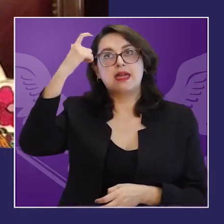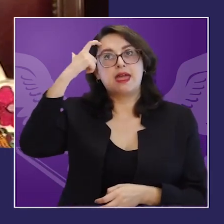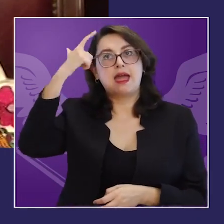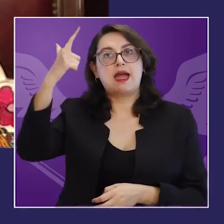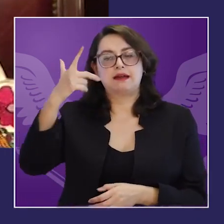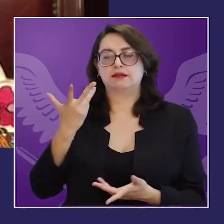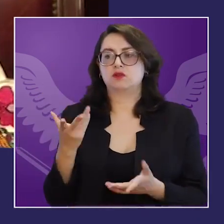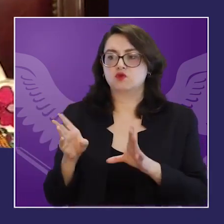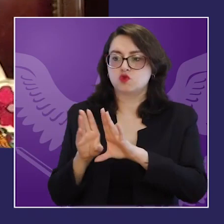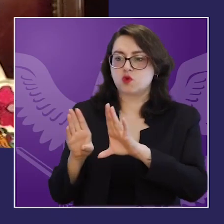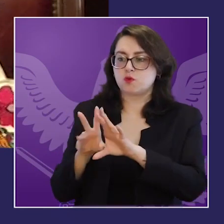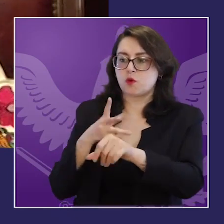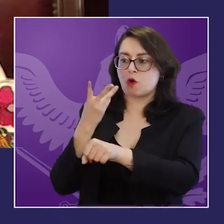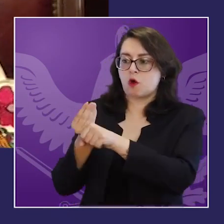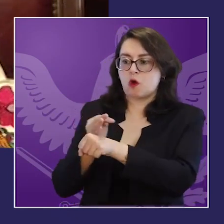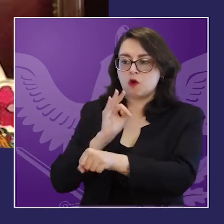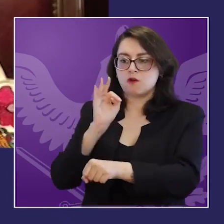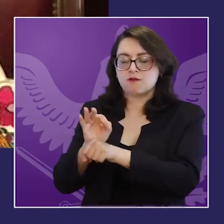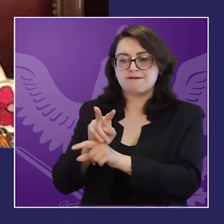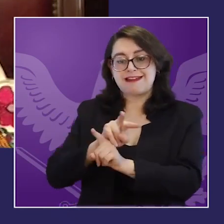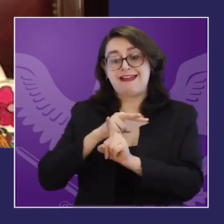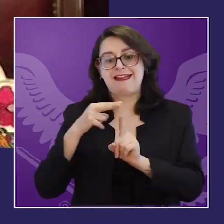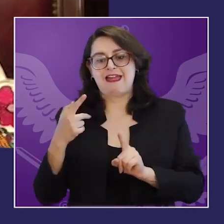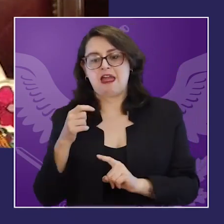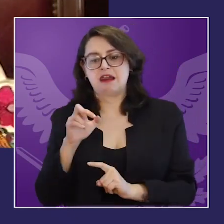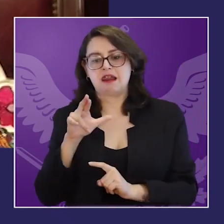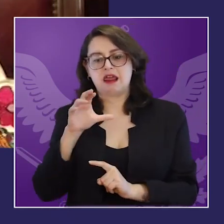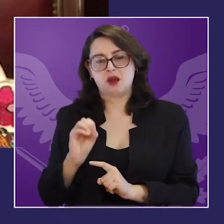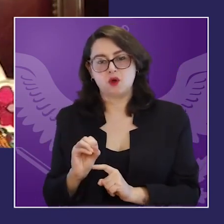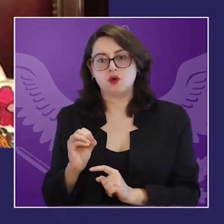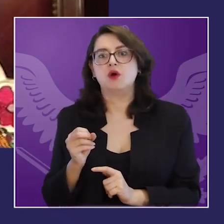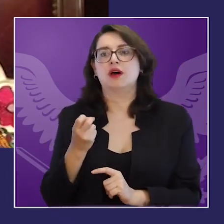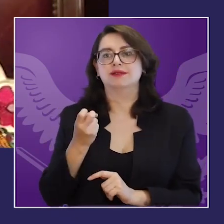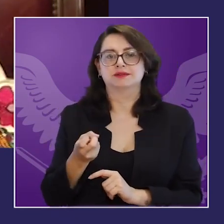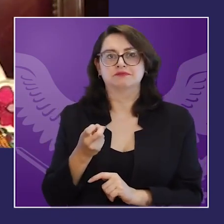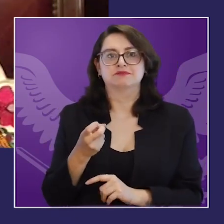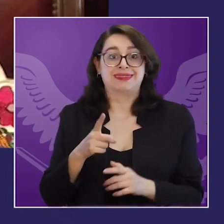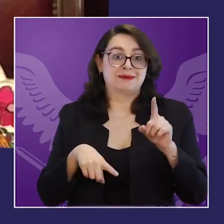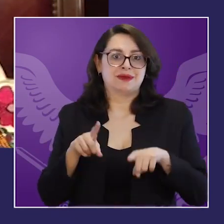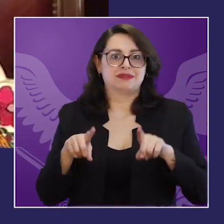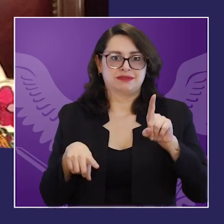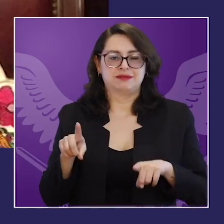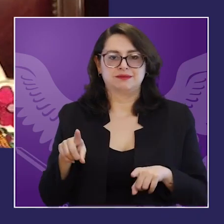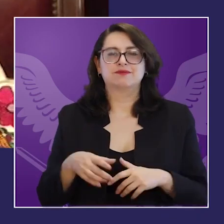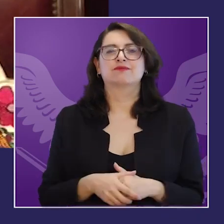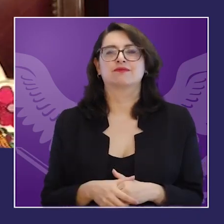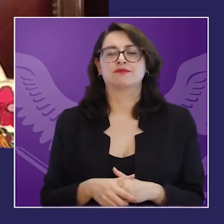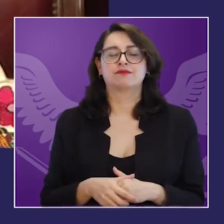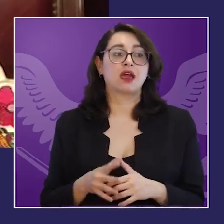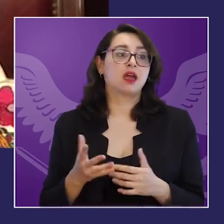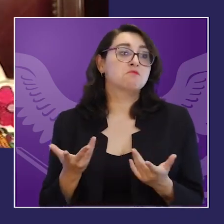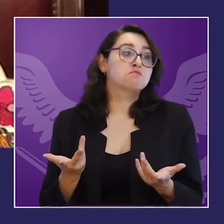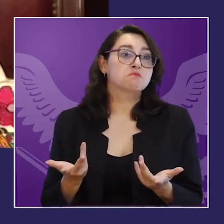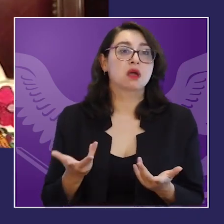avanza y está mirando con perspectiva de género y está juzgando con perspectiva de género esos casos. Y que muchas veces